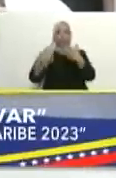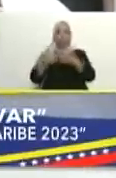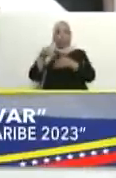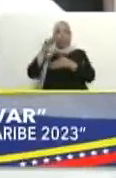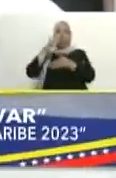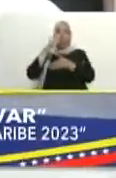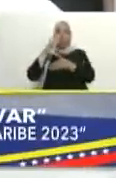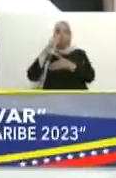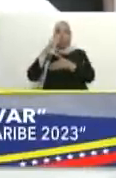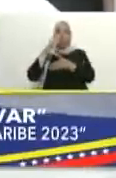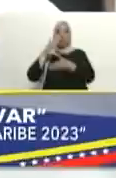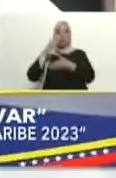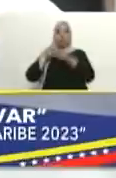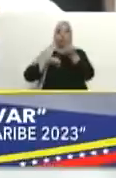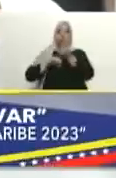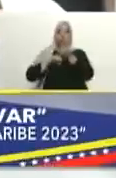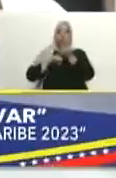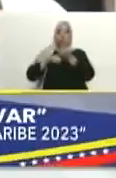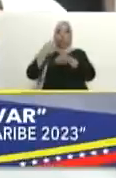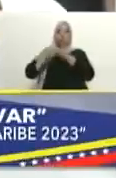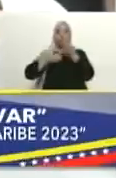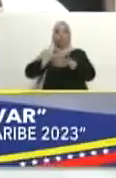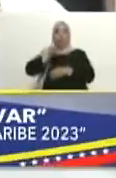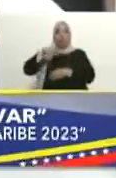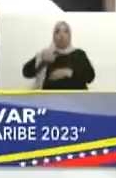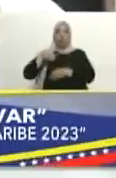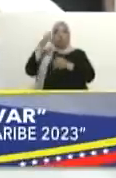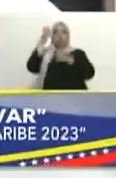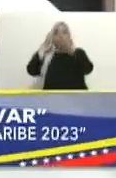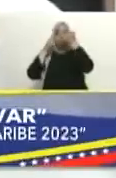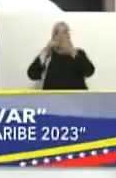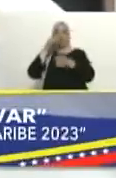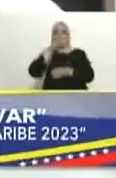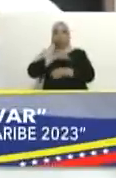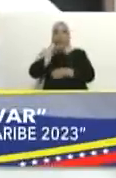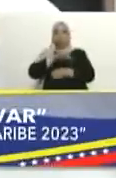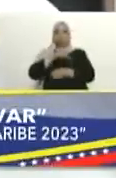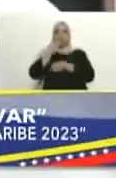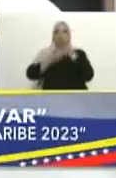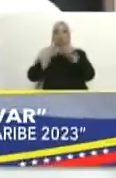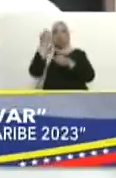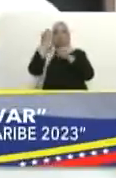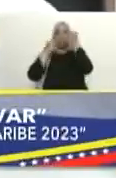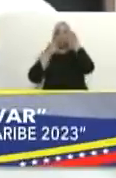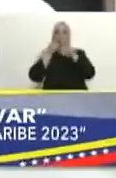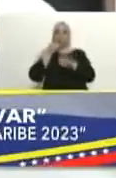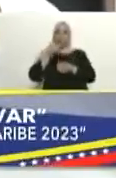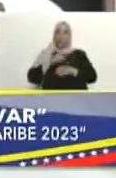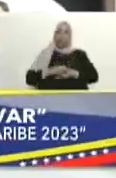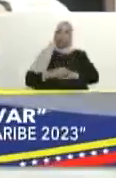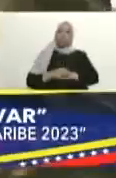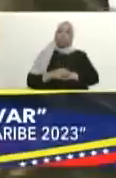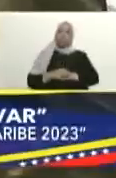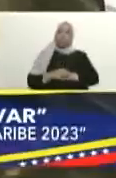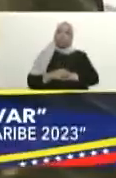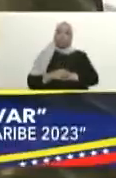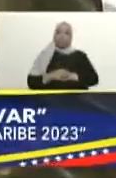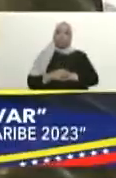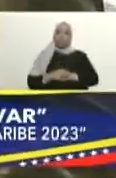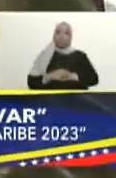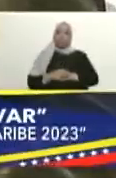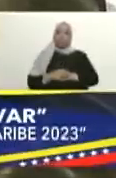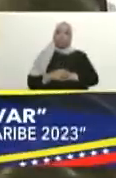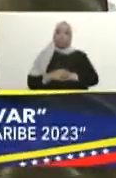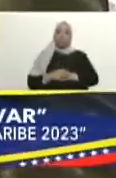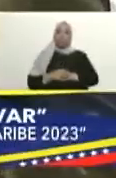América. Legado dejado por nuestro comandante eterno y supremo, Hugo Rafael Chávez Frías. Muy bien,